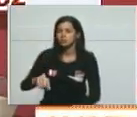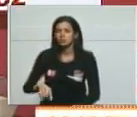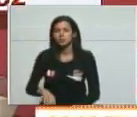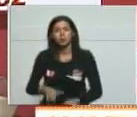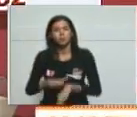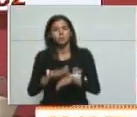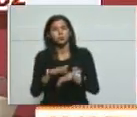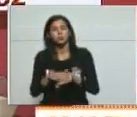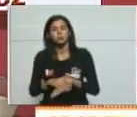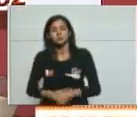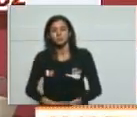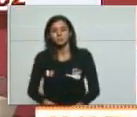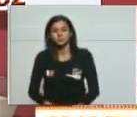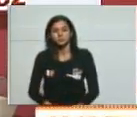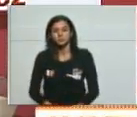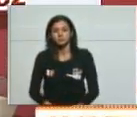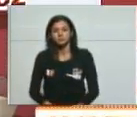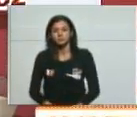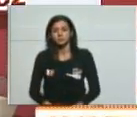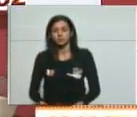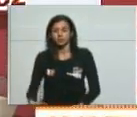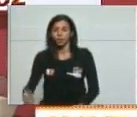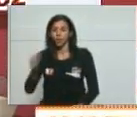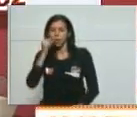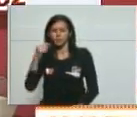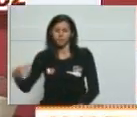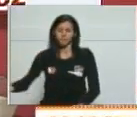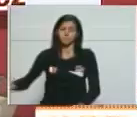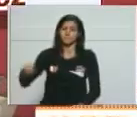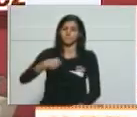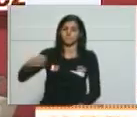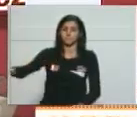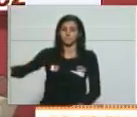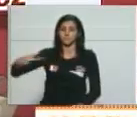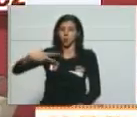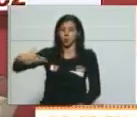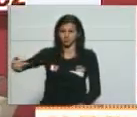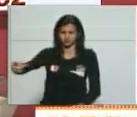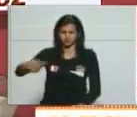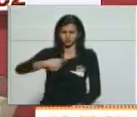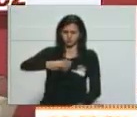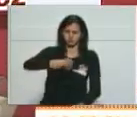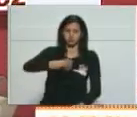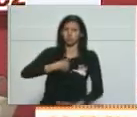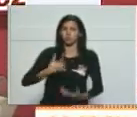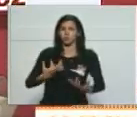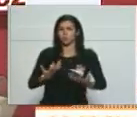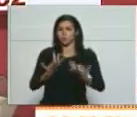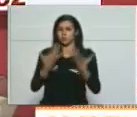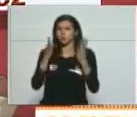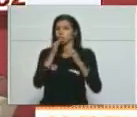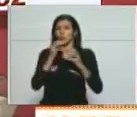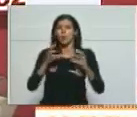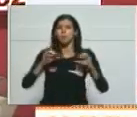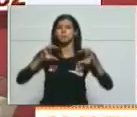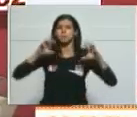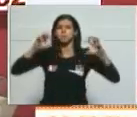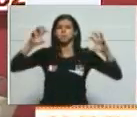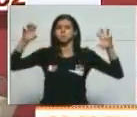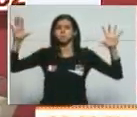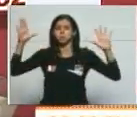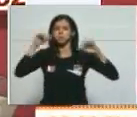no se vio humo lacrimógeno al momento de recibir el impacto en el video que ellos mismos, manifestantes guarimberos, publicaron?